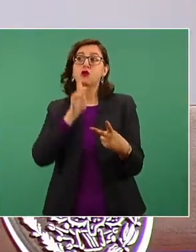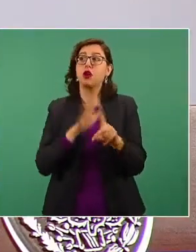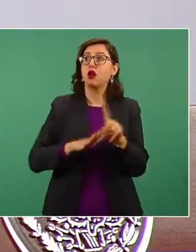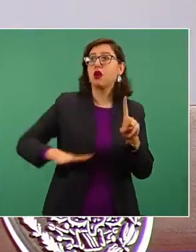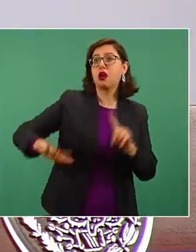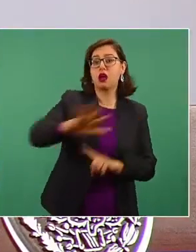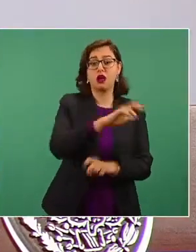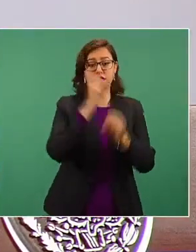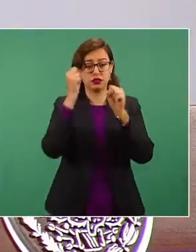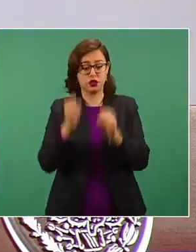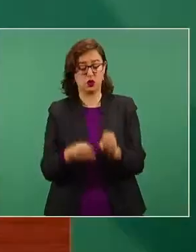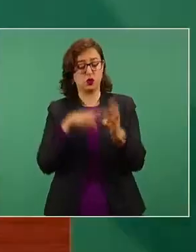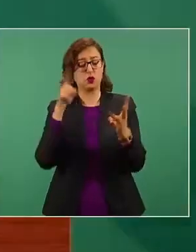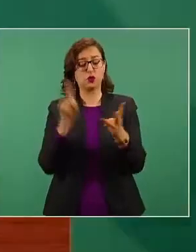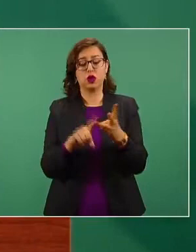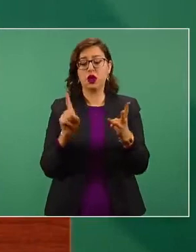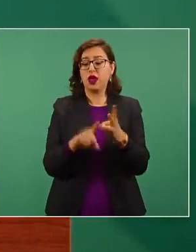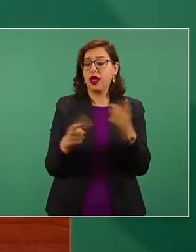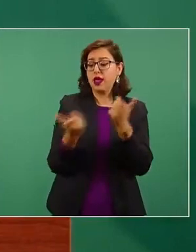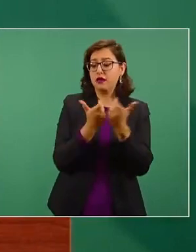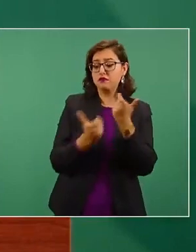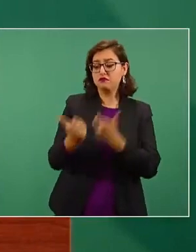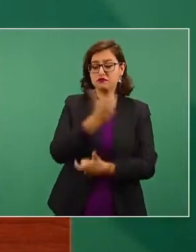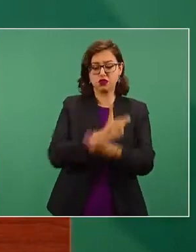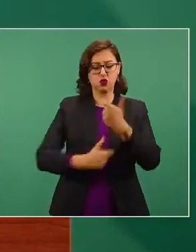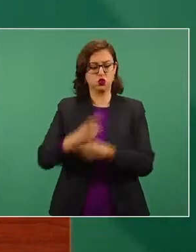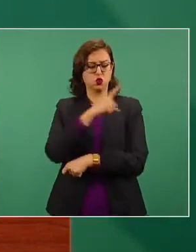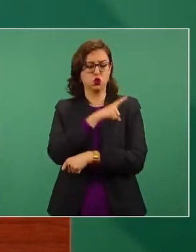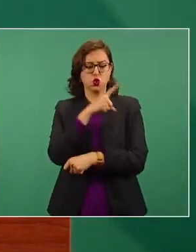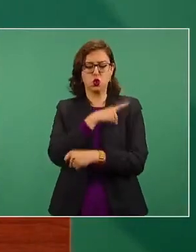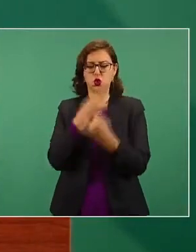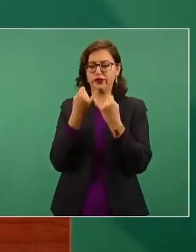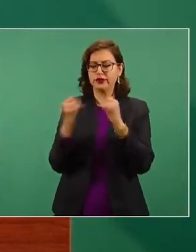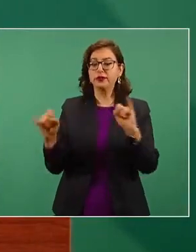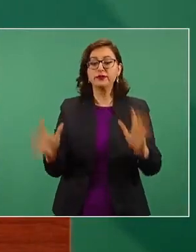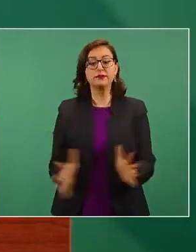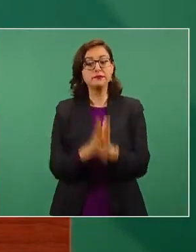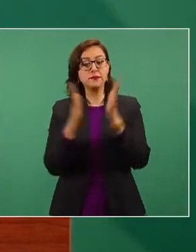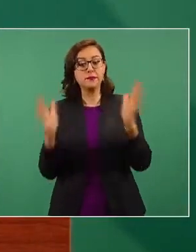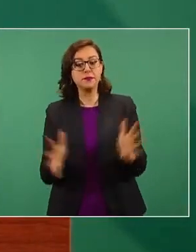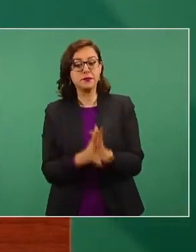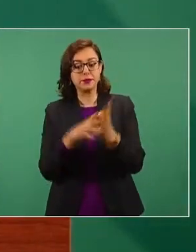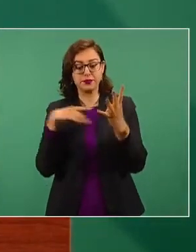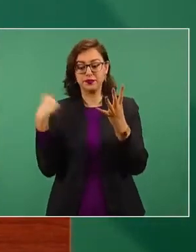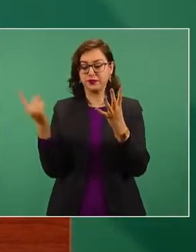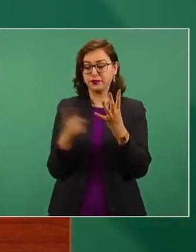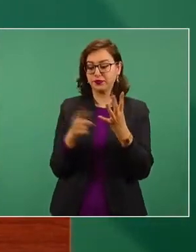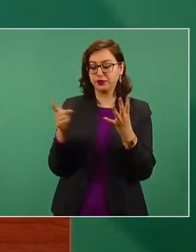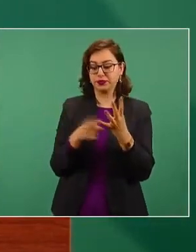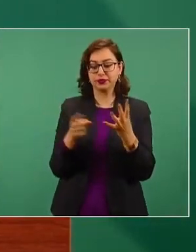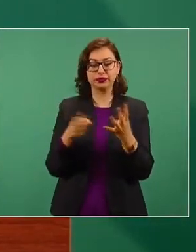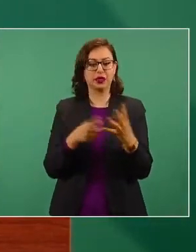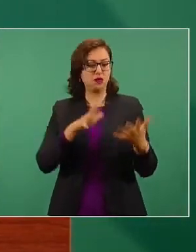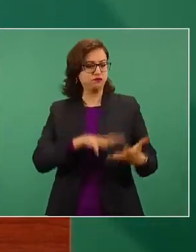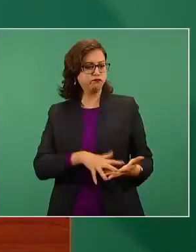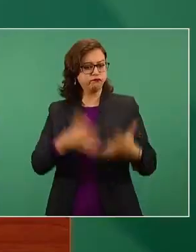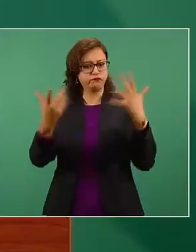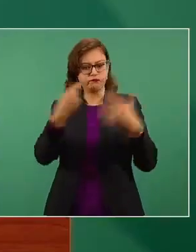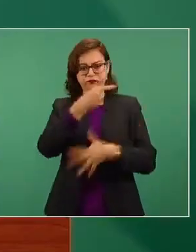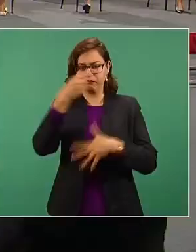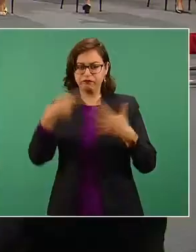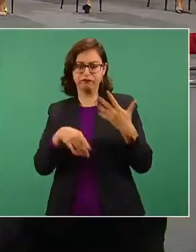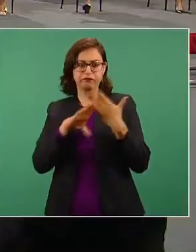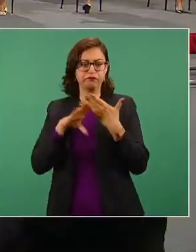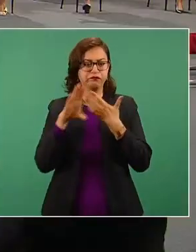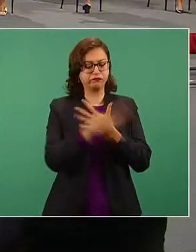autonomía económica y participación de las mujeres en todos los ámbitos, la prevención de las violencias y un